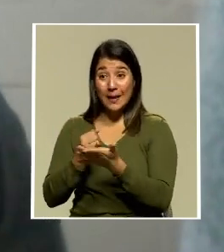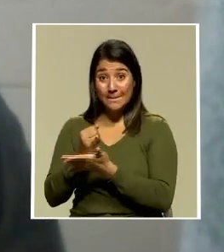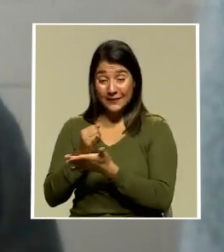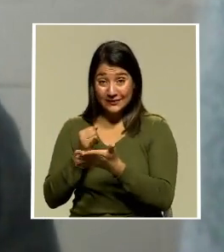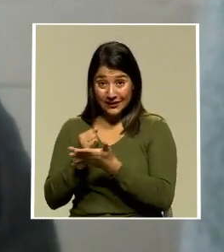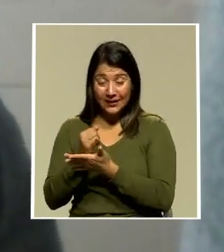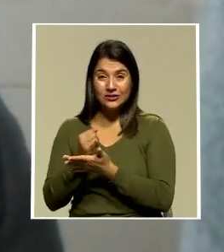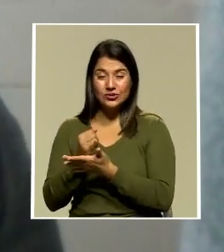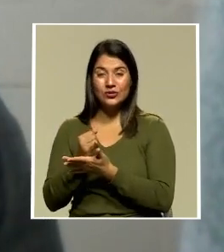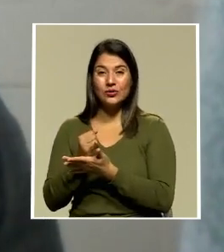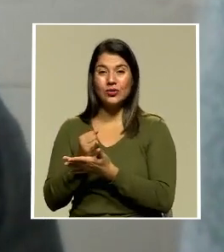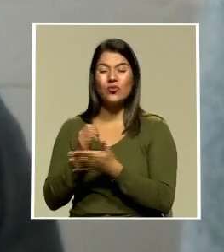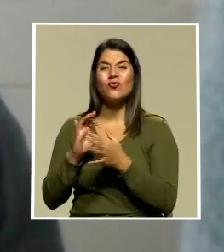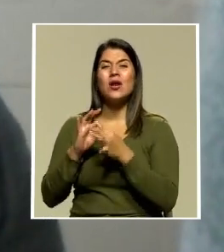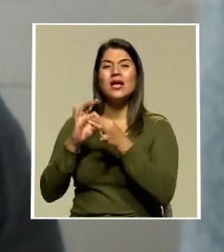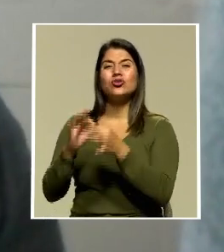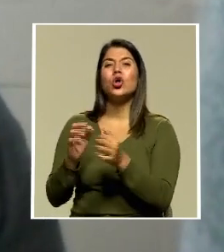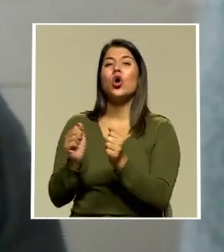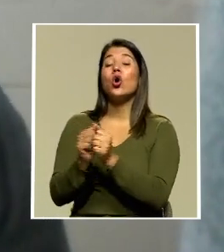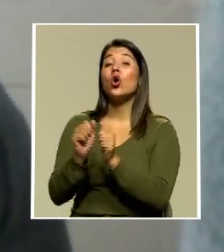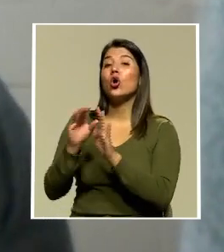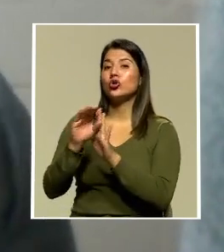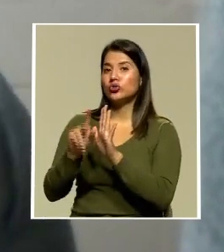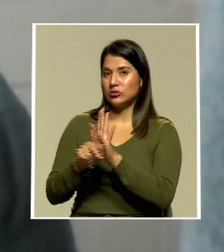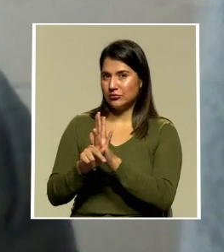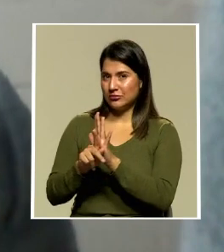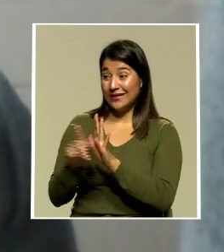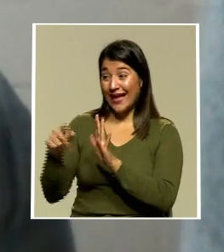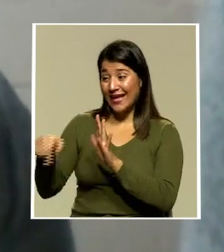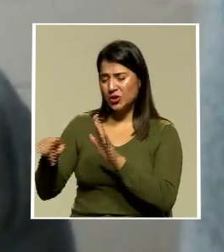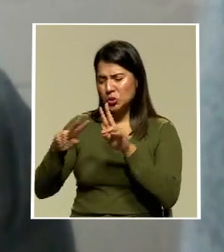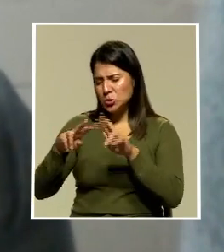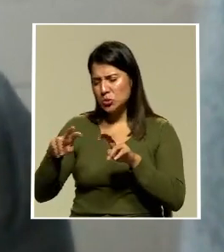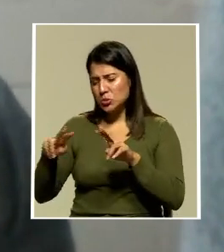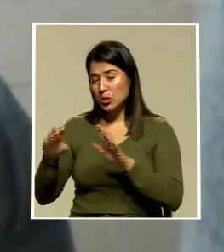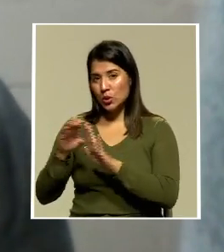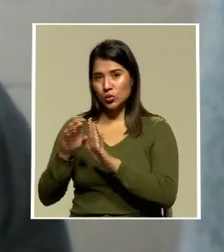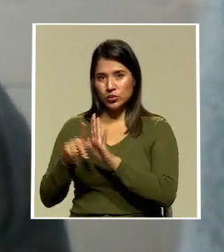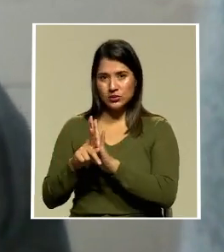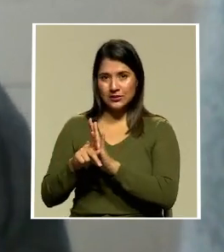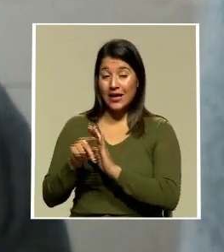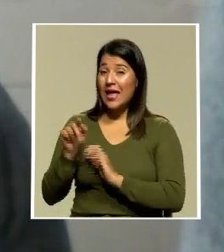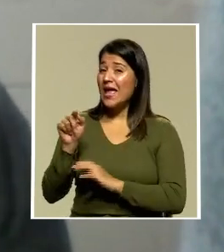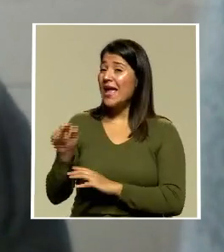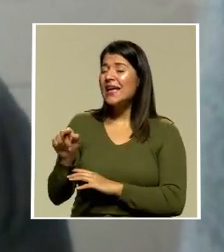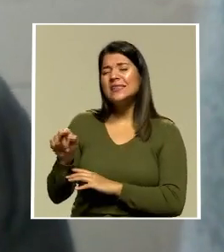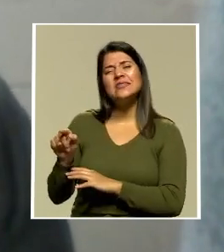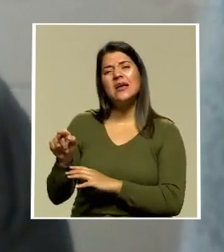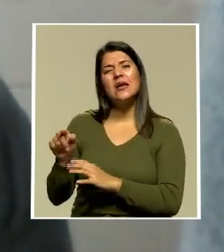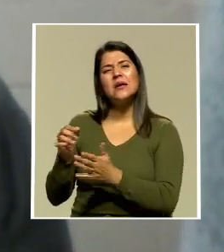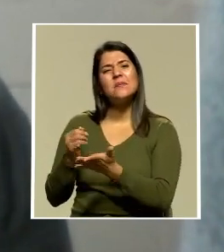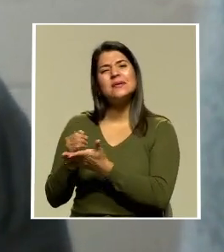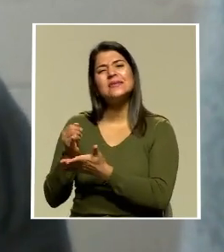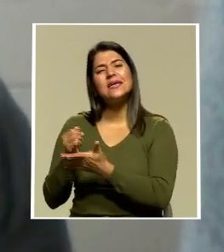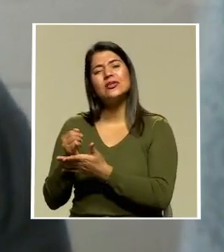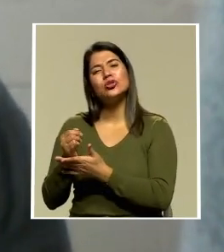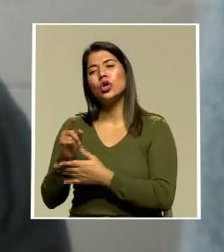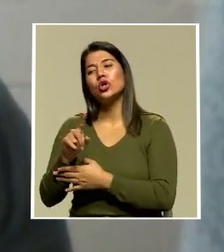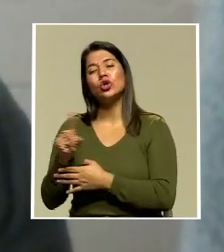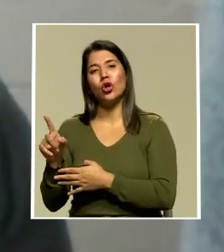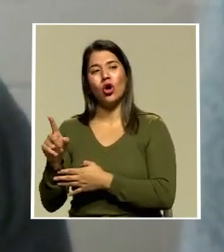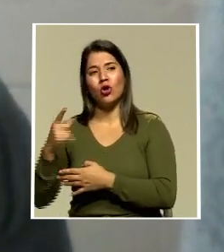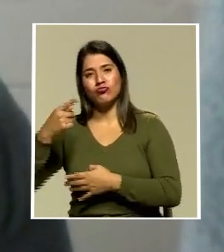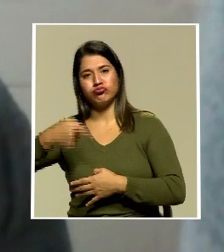decirlo así, de la Constitución. Este estudio per se no es vinculante. Sin